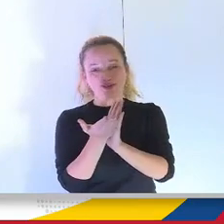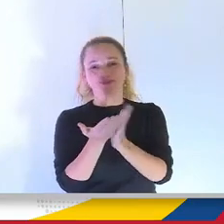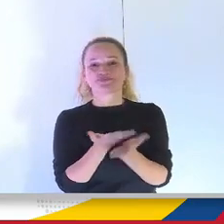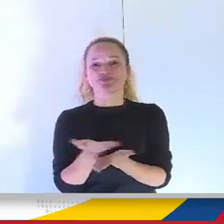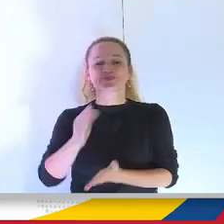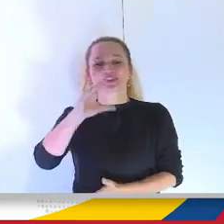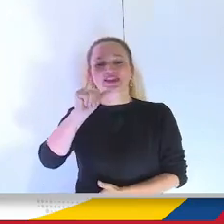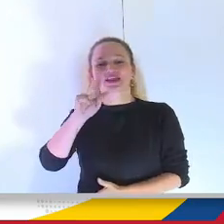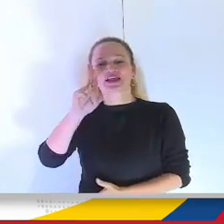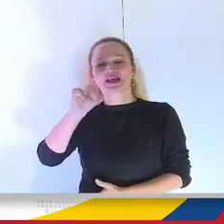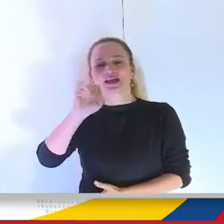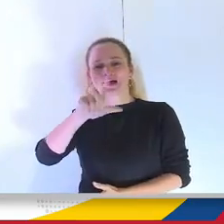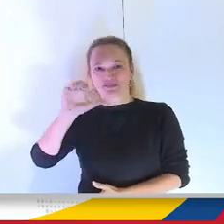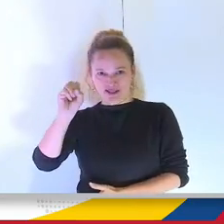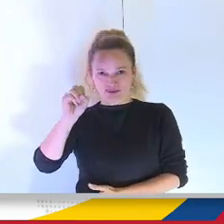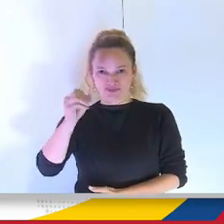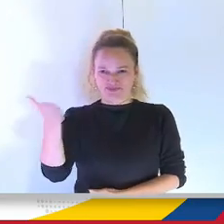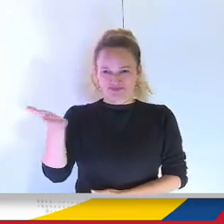Camilo Álvarez.